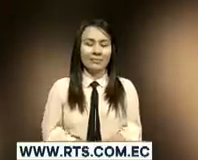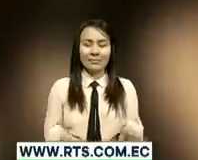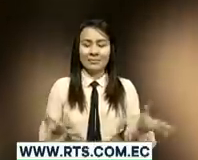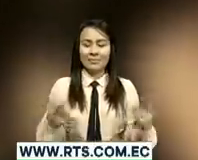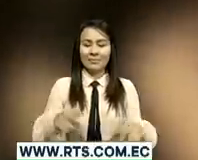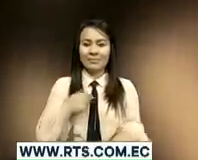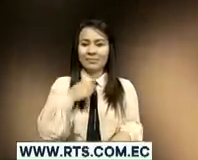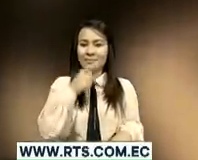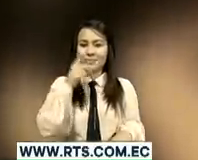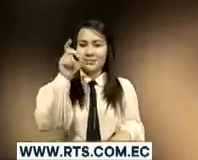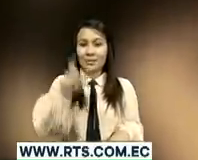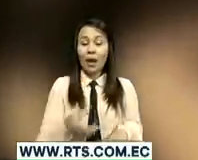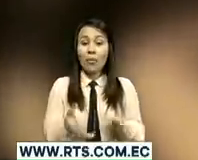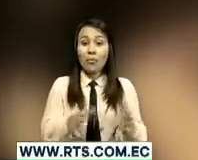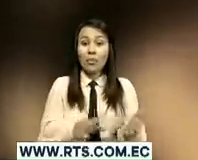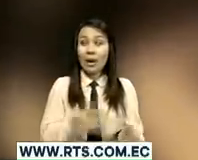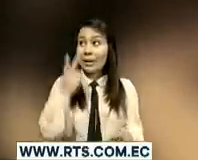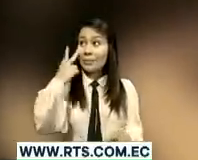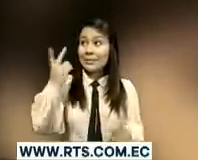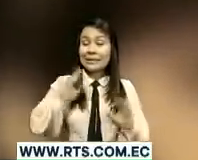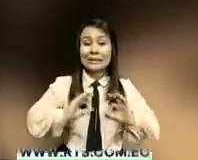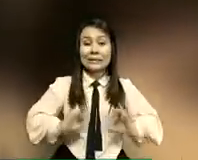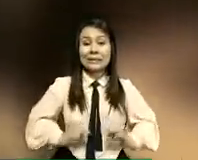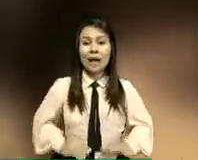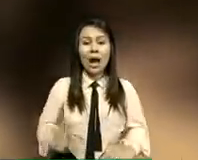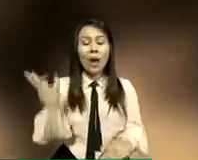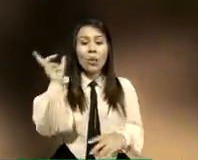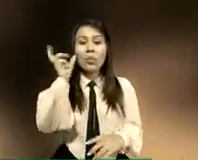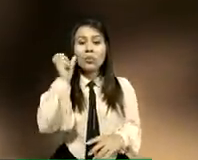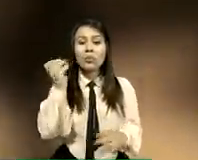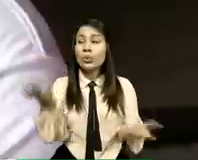de 20 minutos ahí